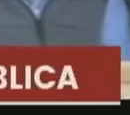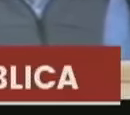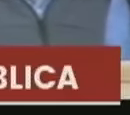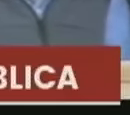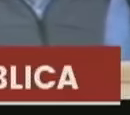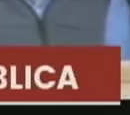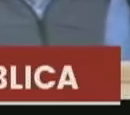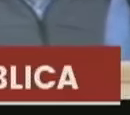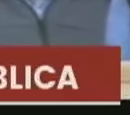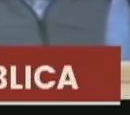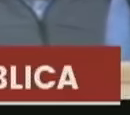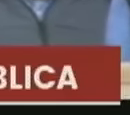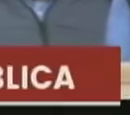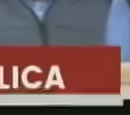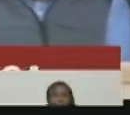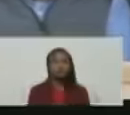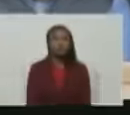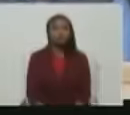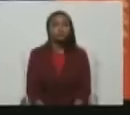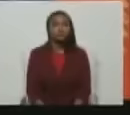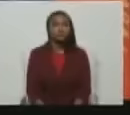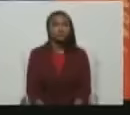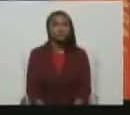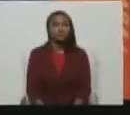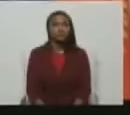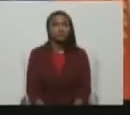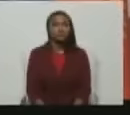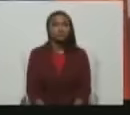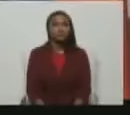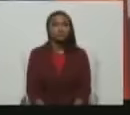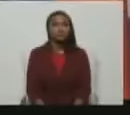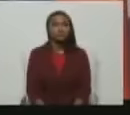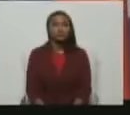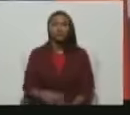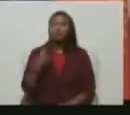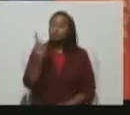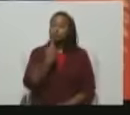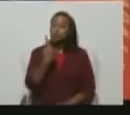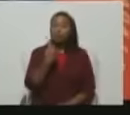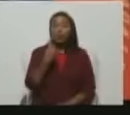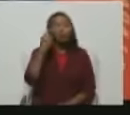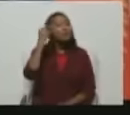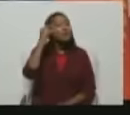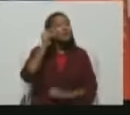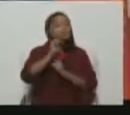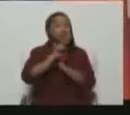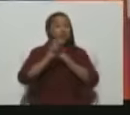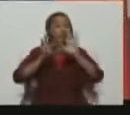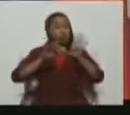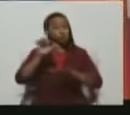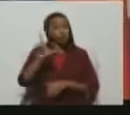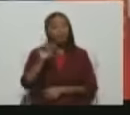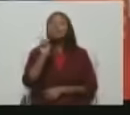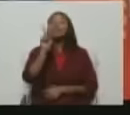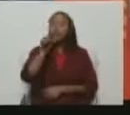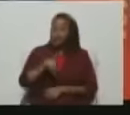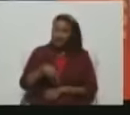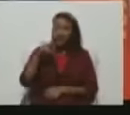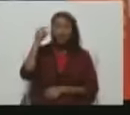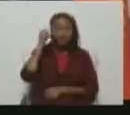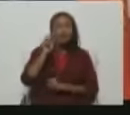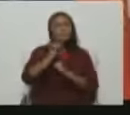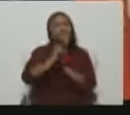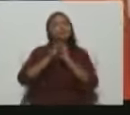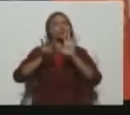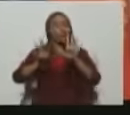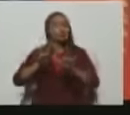están esos funcionarios, no solo el día 28 de julio, también el día lunes 29 de julio. ¿Para qué? Para